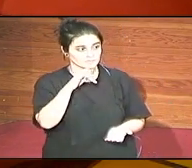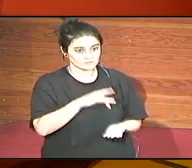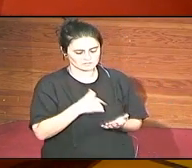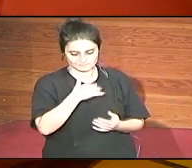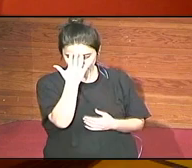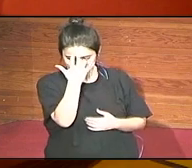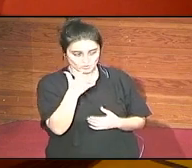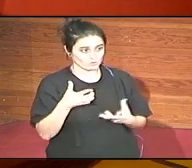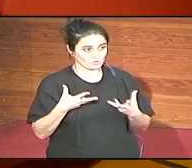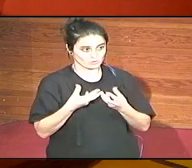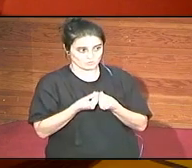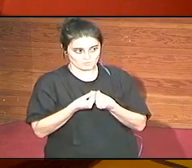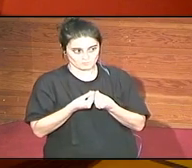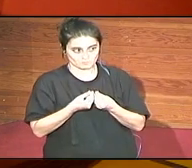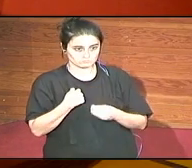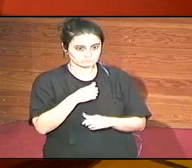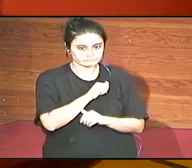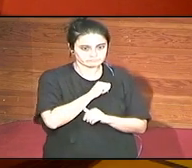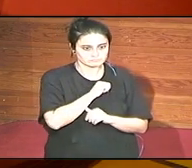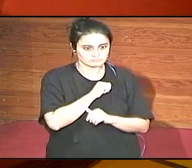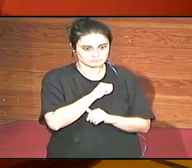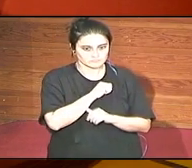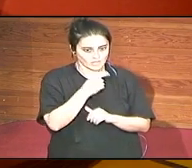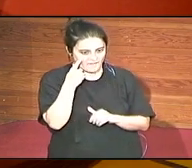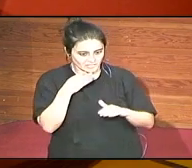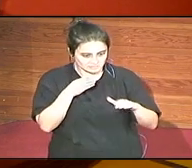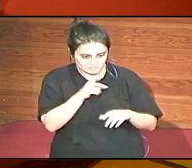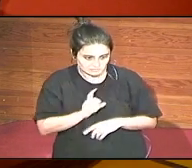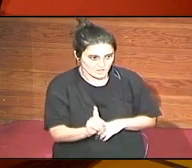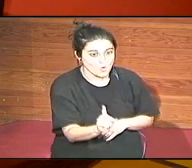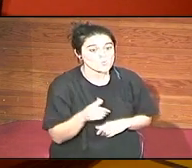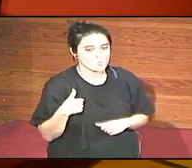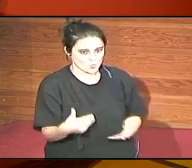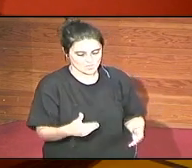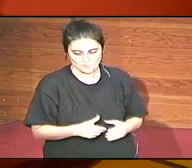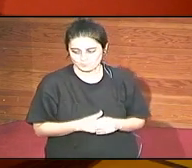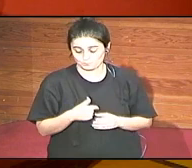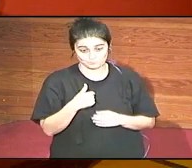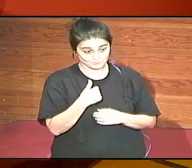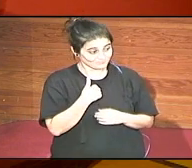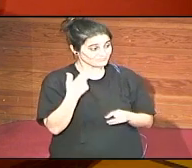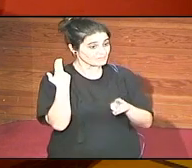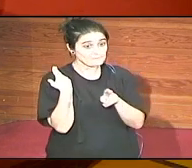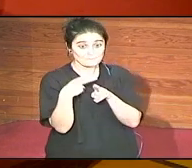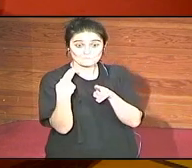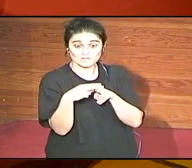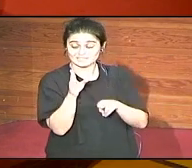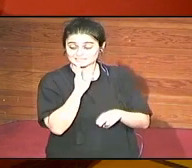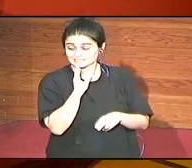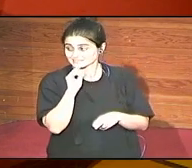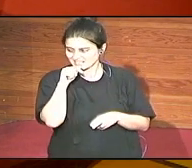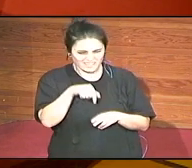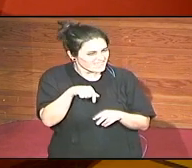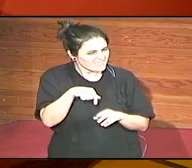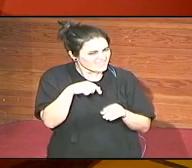esperando a pasar que por cierto todas las políticas que se hacen aquí para evitar